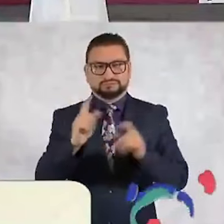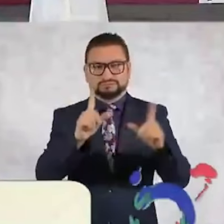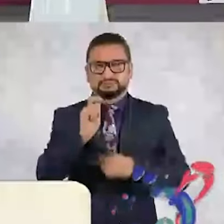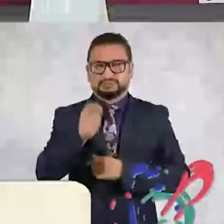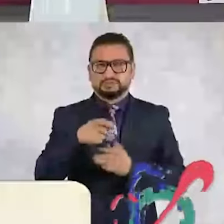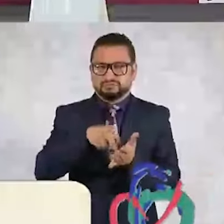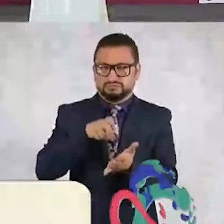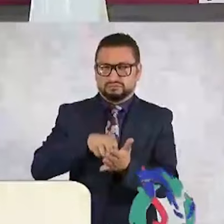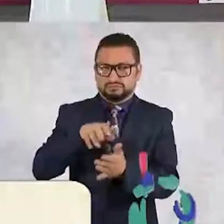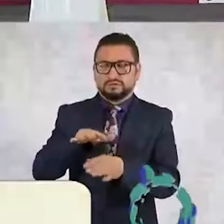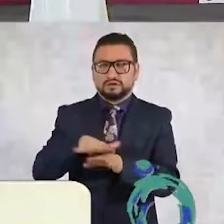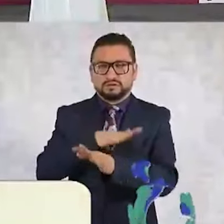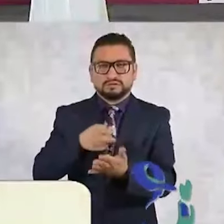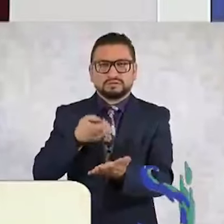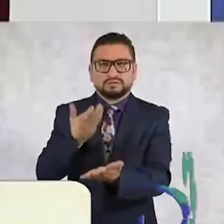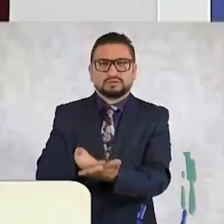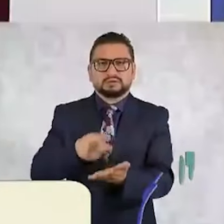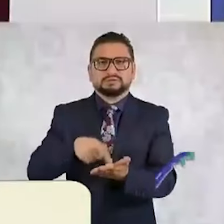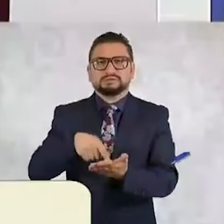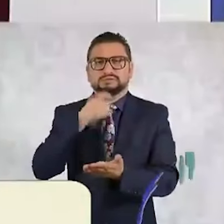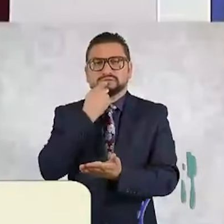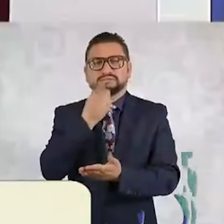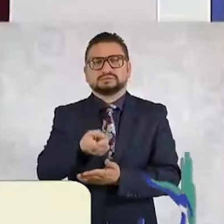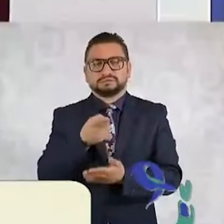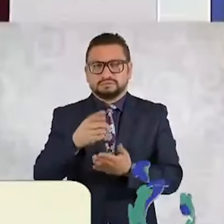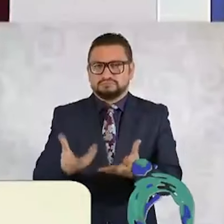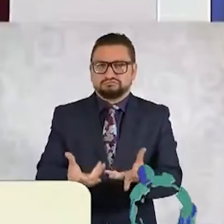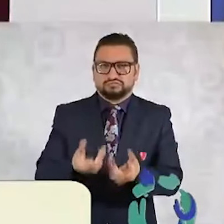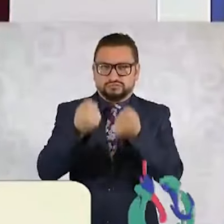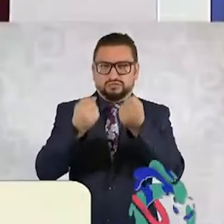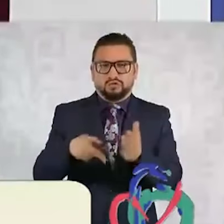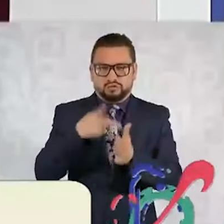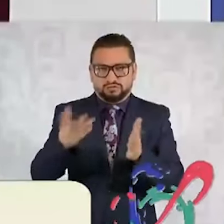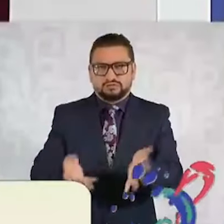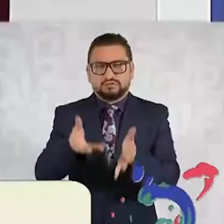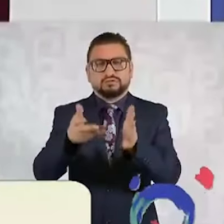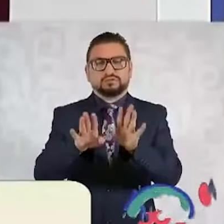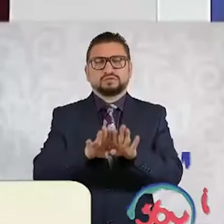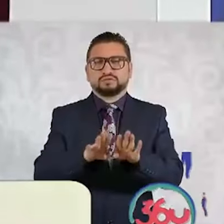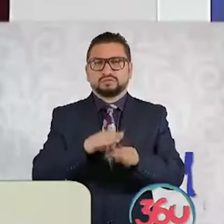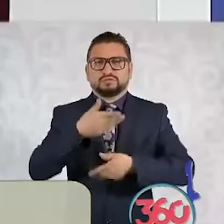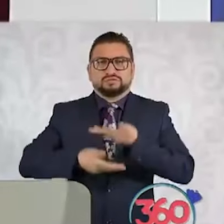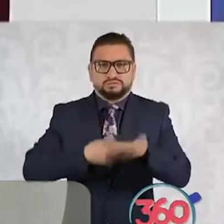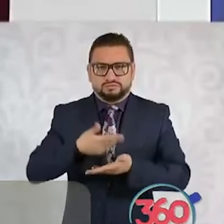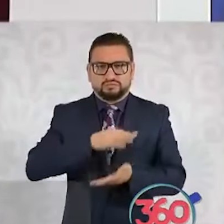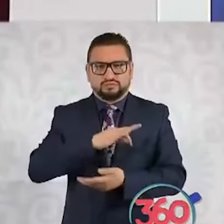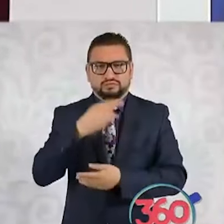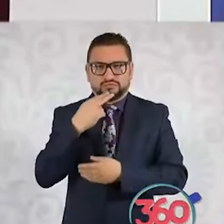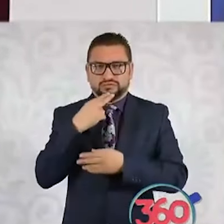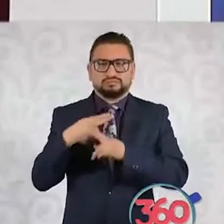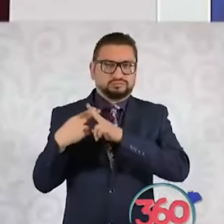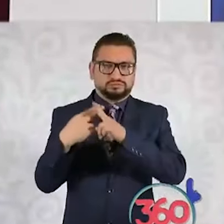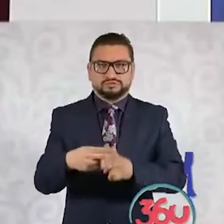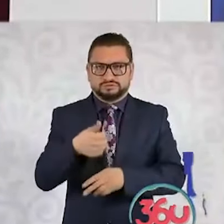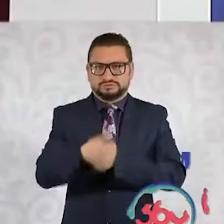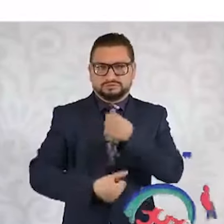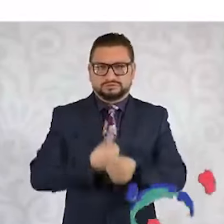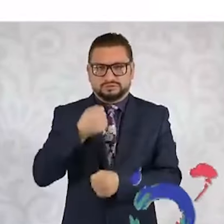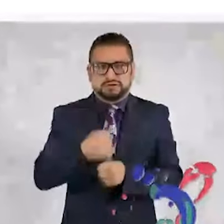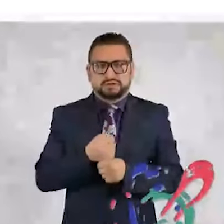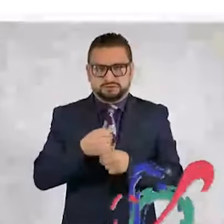reforma también lo que hace es impulsar esta recuperación Como lo hicieron la puesta en servicio eh eh Durante los últimos 6